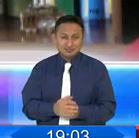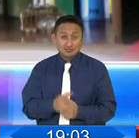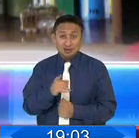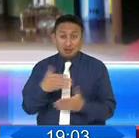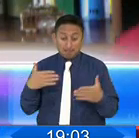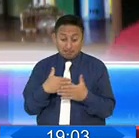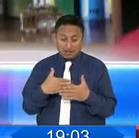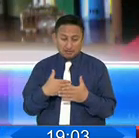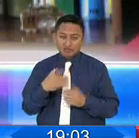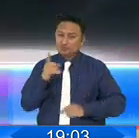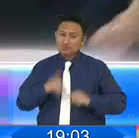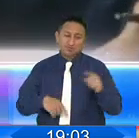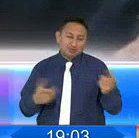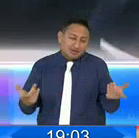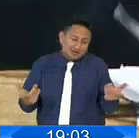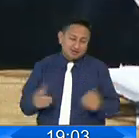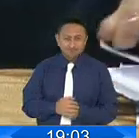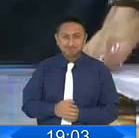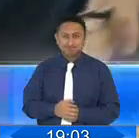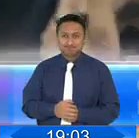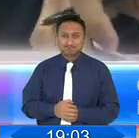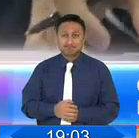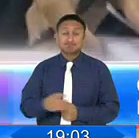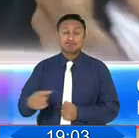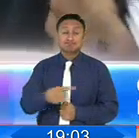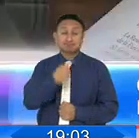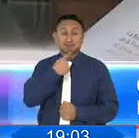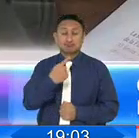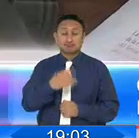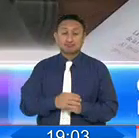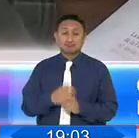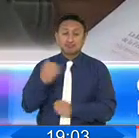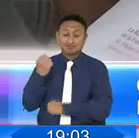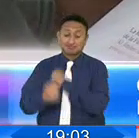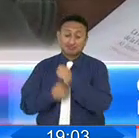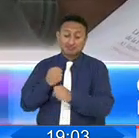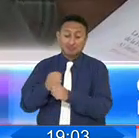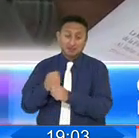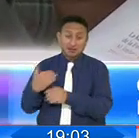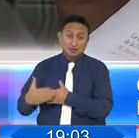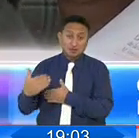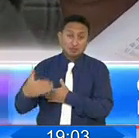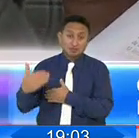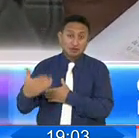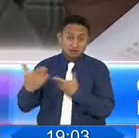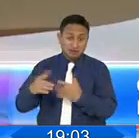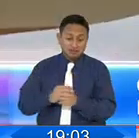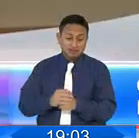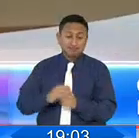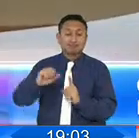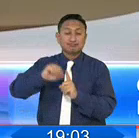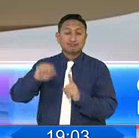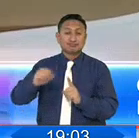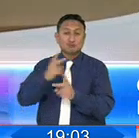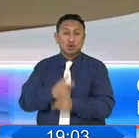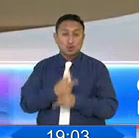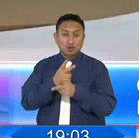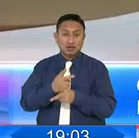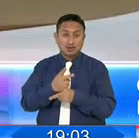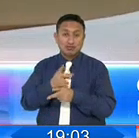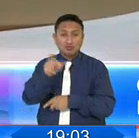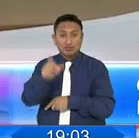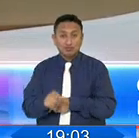ser fiscal ni puede ser juez. Una de sus conclusiones manifiesta que al pasar los años y dependiendo de los recursos, el sistema de protección de víctimas, testigos y